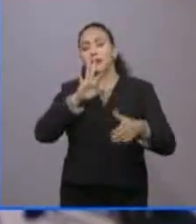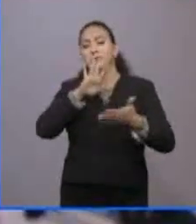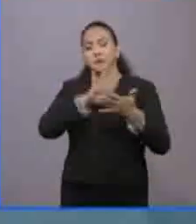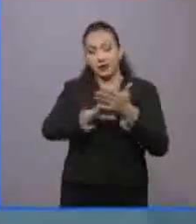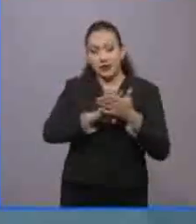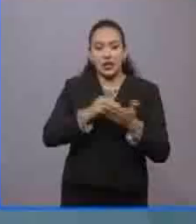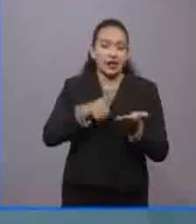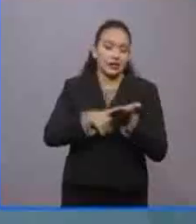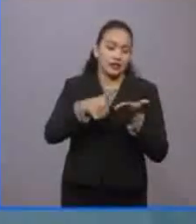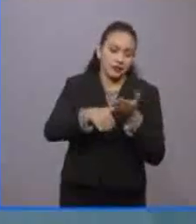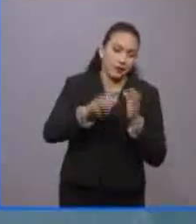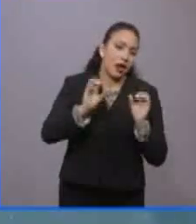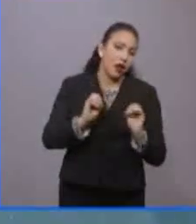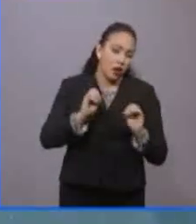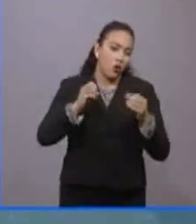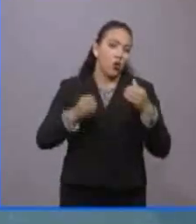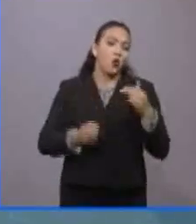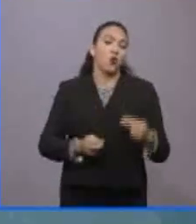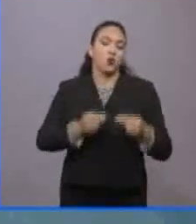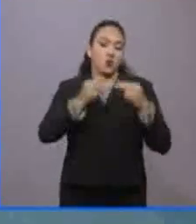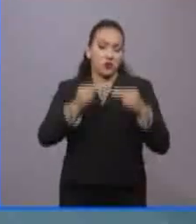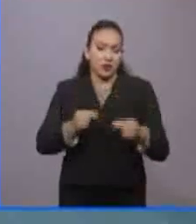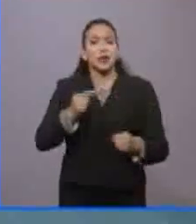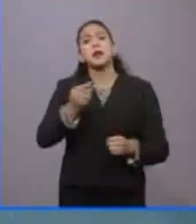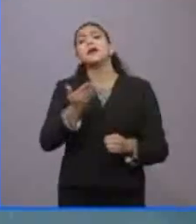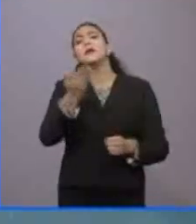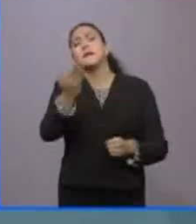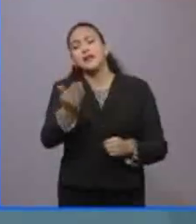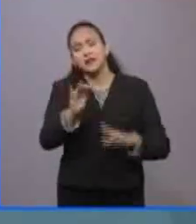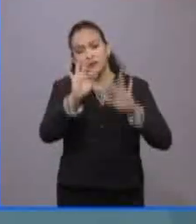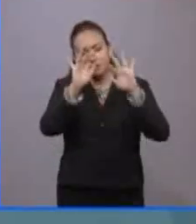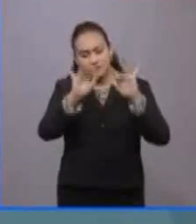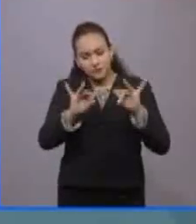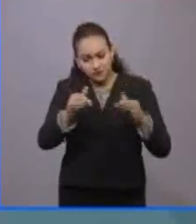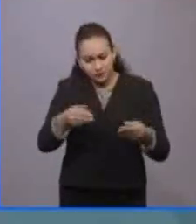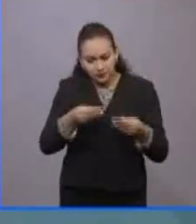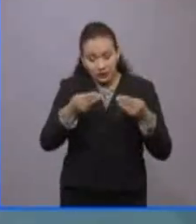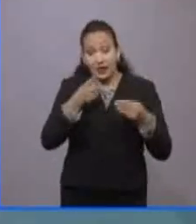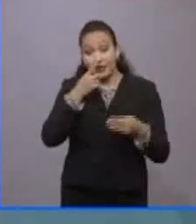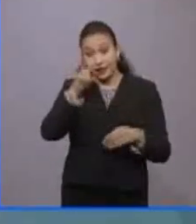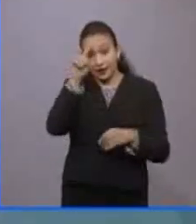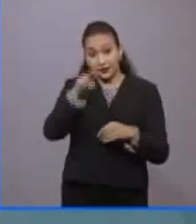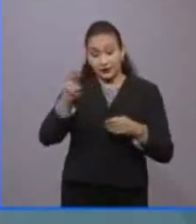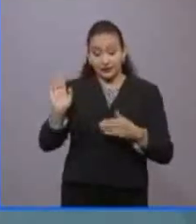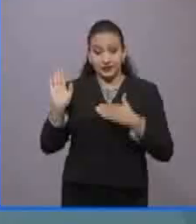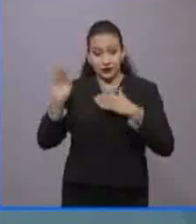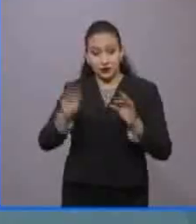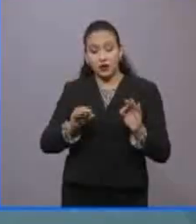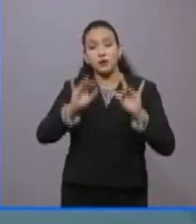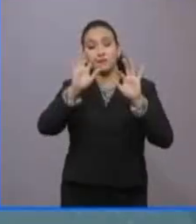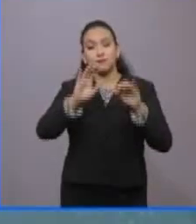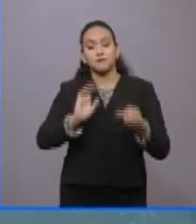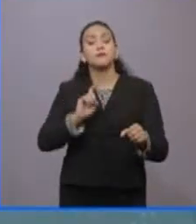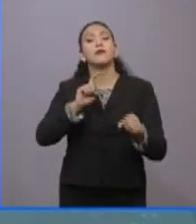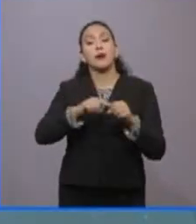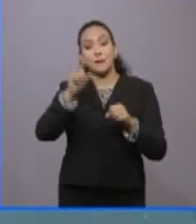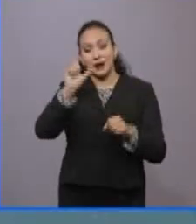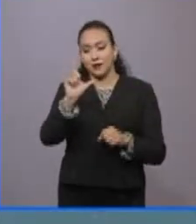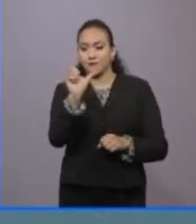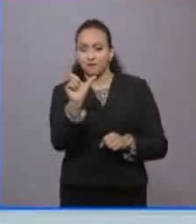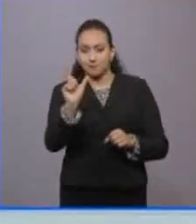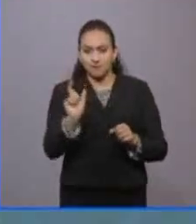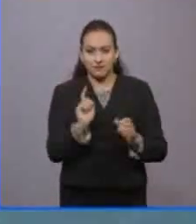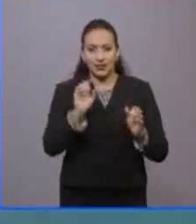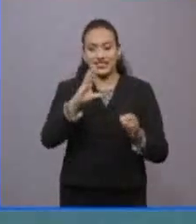civil, mercantil o administrativa y solicitar por escrito y bajo protesta de decir verdad la inscripción de su cédula